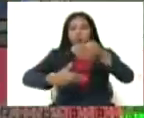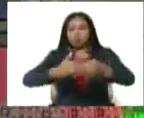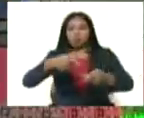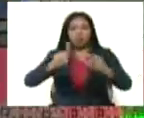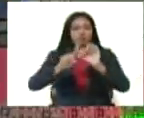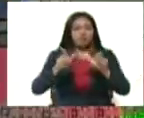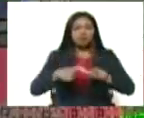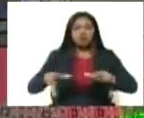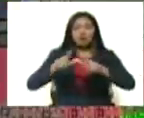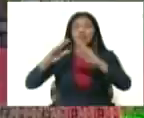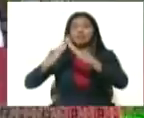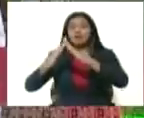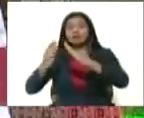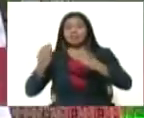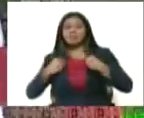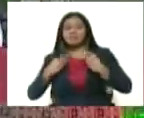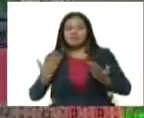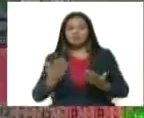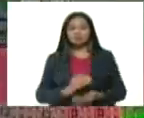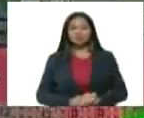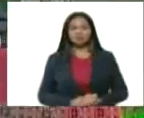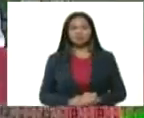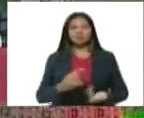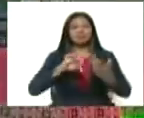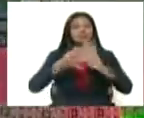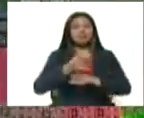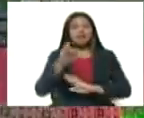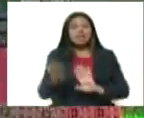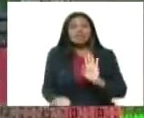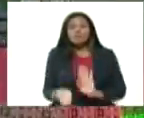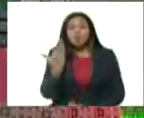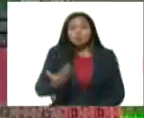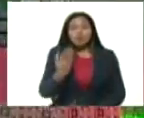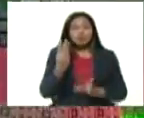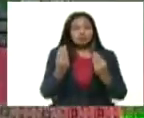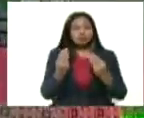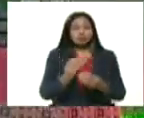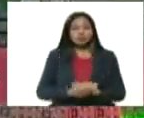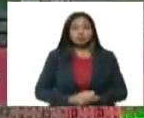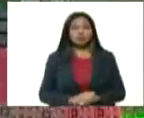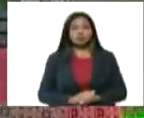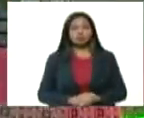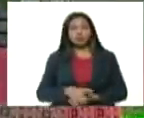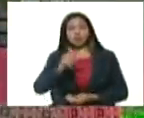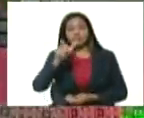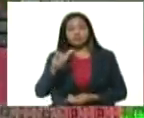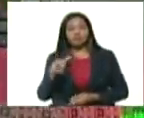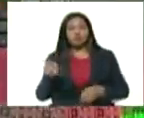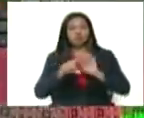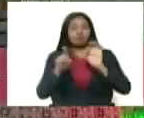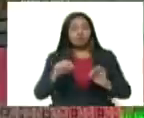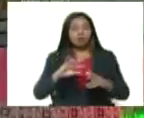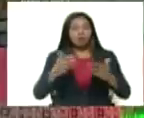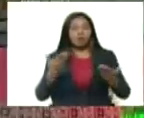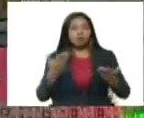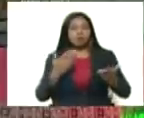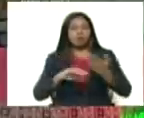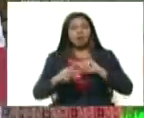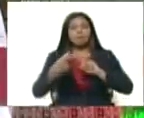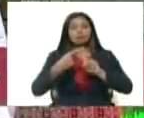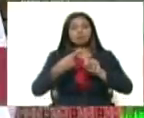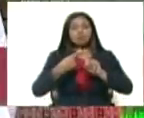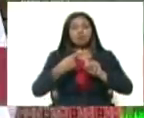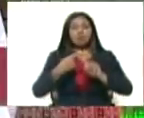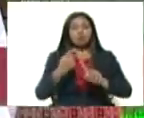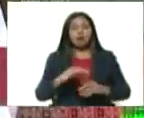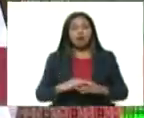esa residencia, en esa vivienda. Y por eso es que es tan importante que las personas, cuando resultan positivas